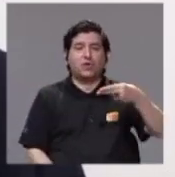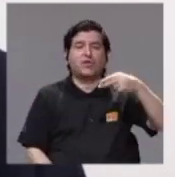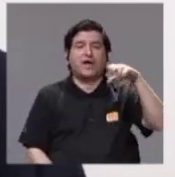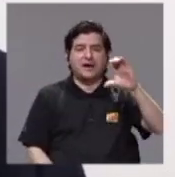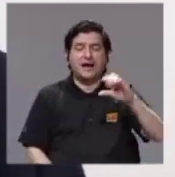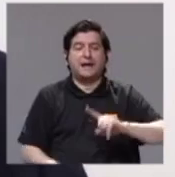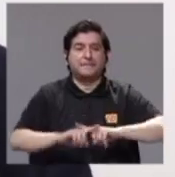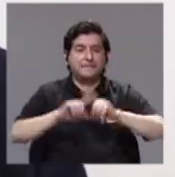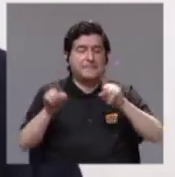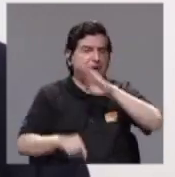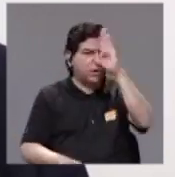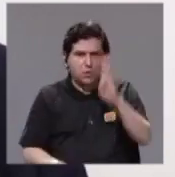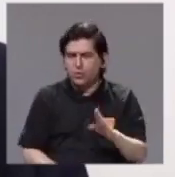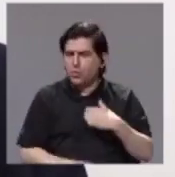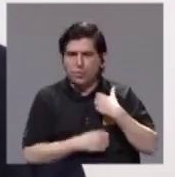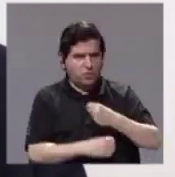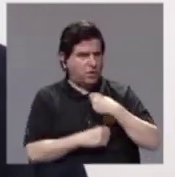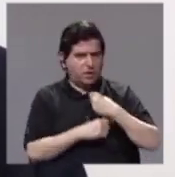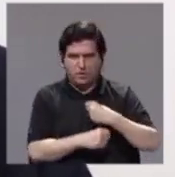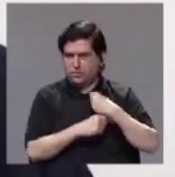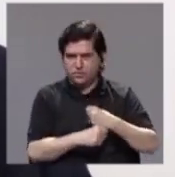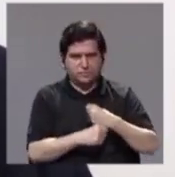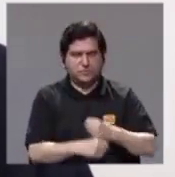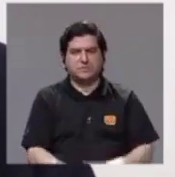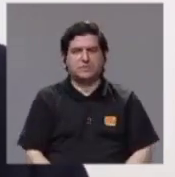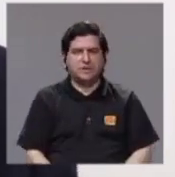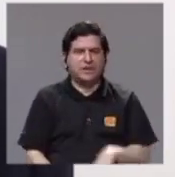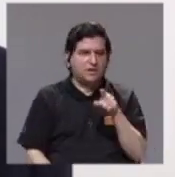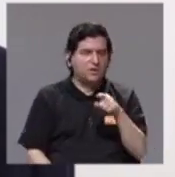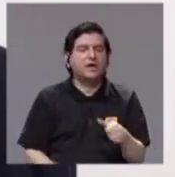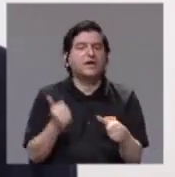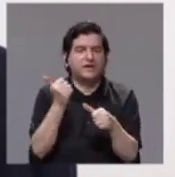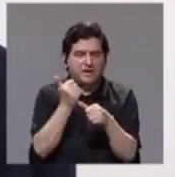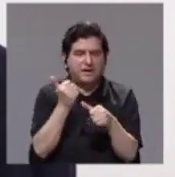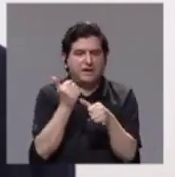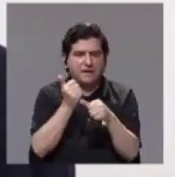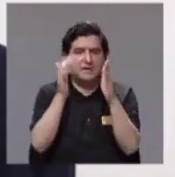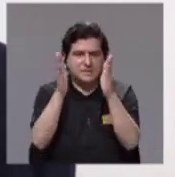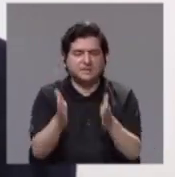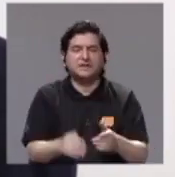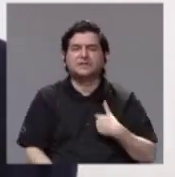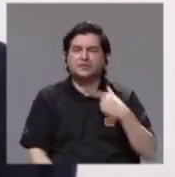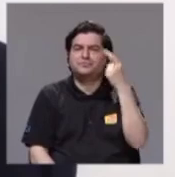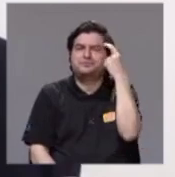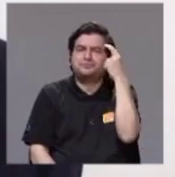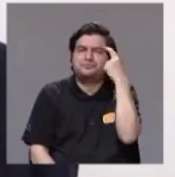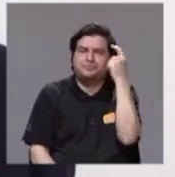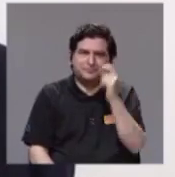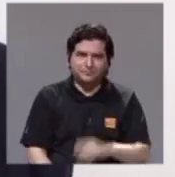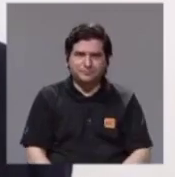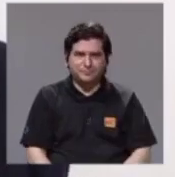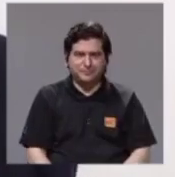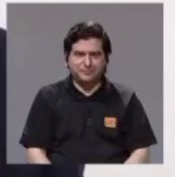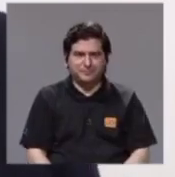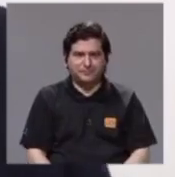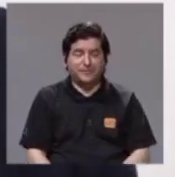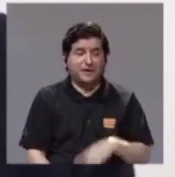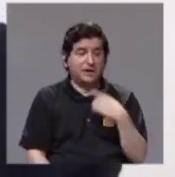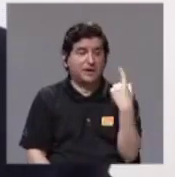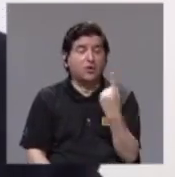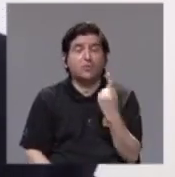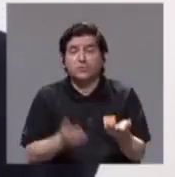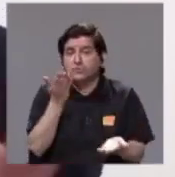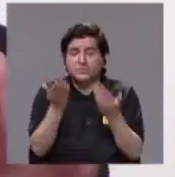servicio de Cortés, pero nunca como soldado, como una especie de ayudante. Yo pienso,